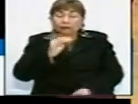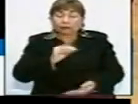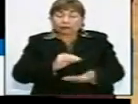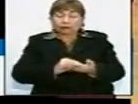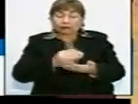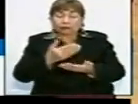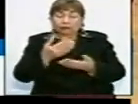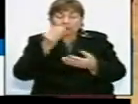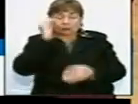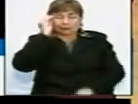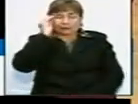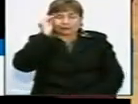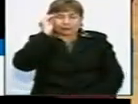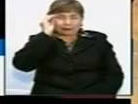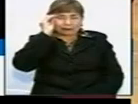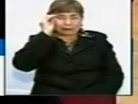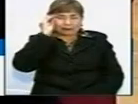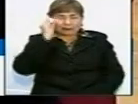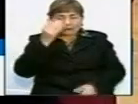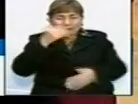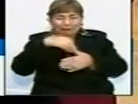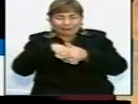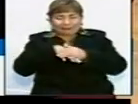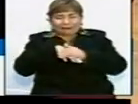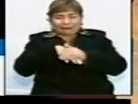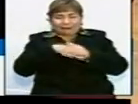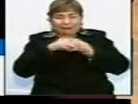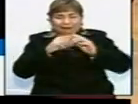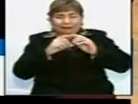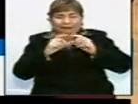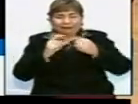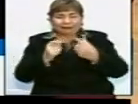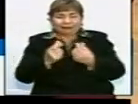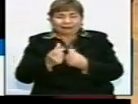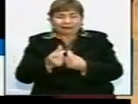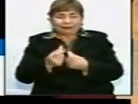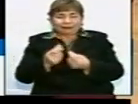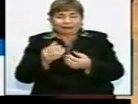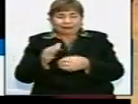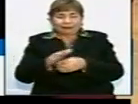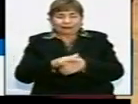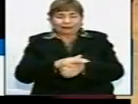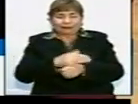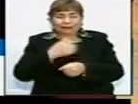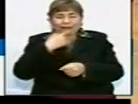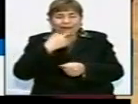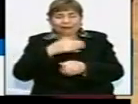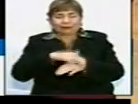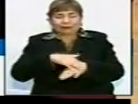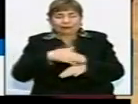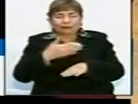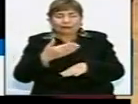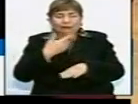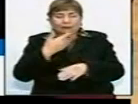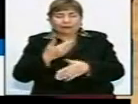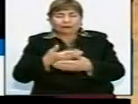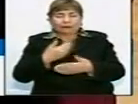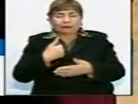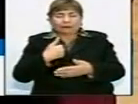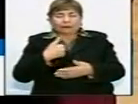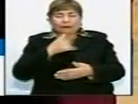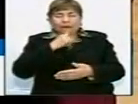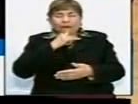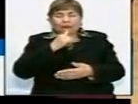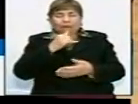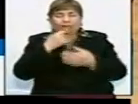una una reflexión que siempre hacemos además dentro del inf ciertamente después del evento niño costero hicimos un informe técnico